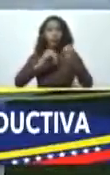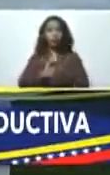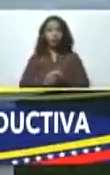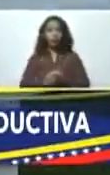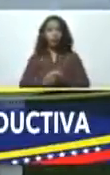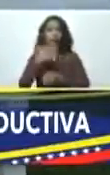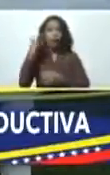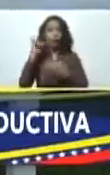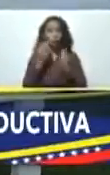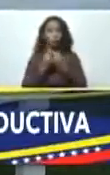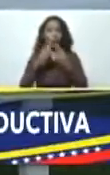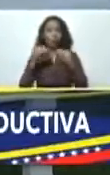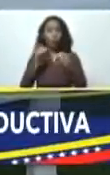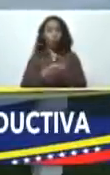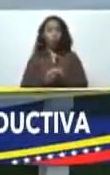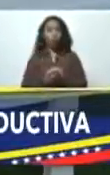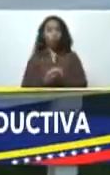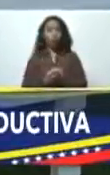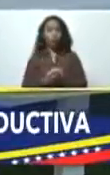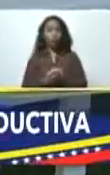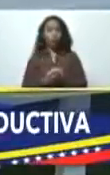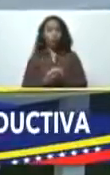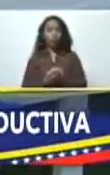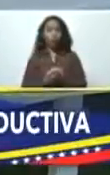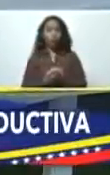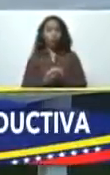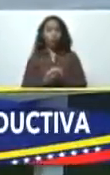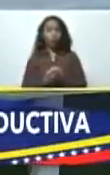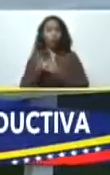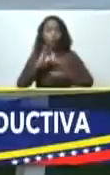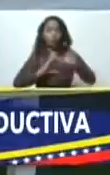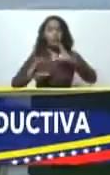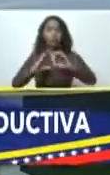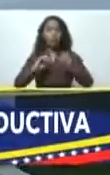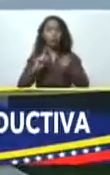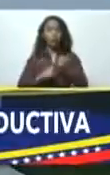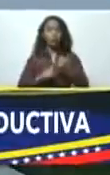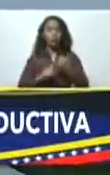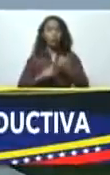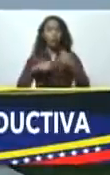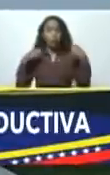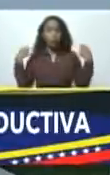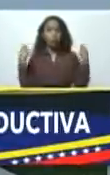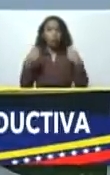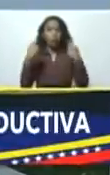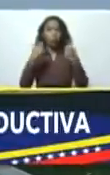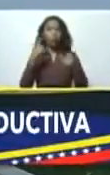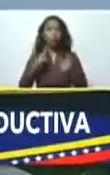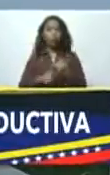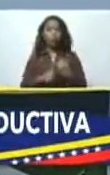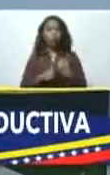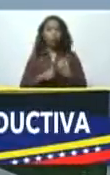en todo. Correcto. Tiene que estar en todo. La ciencia, la innovación,